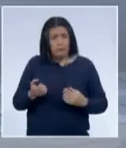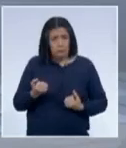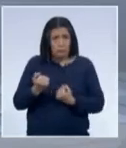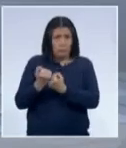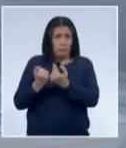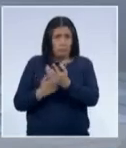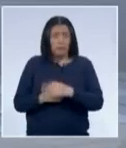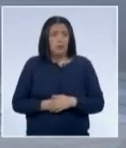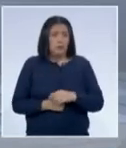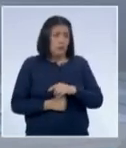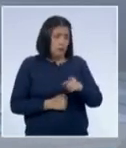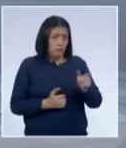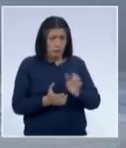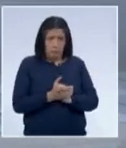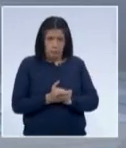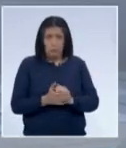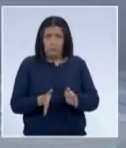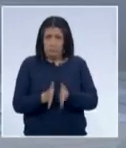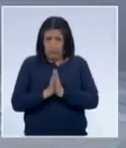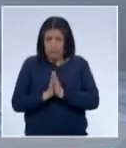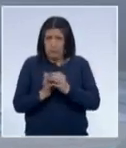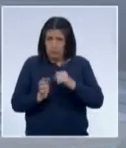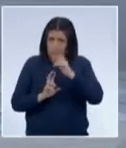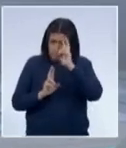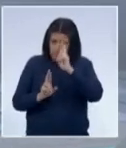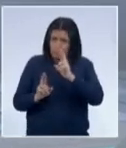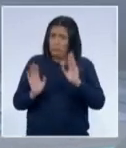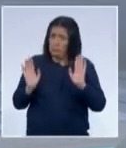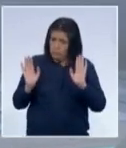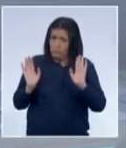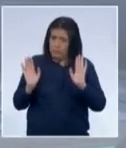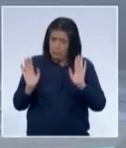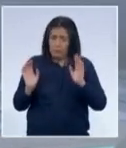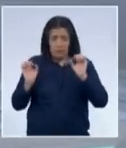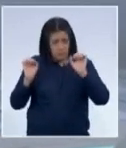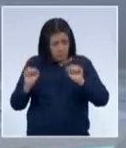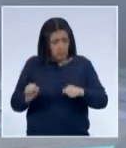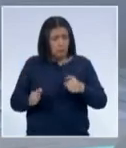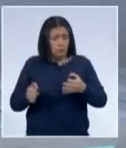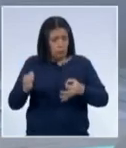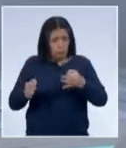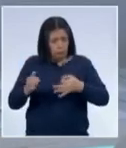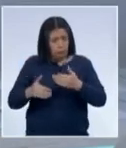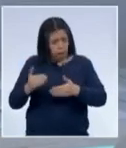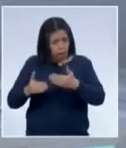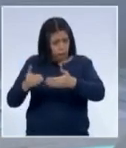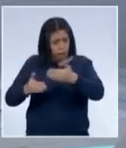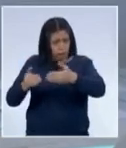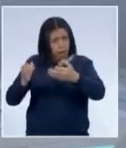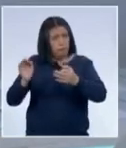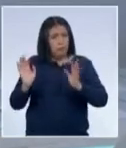ellos están pidiendo que se respete el debido proceso